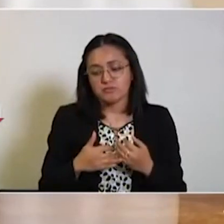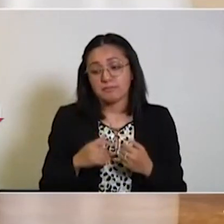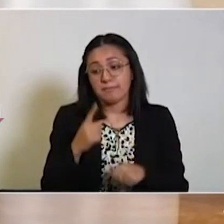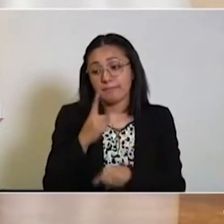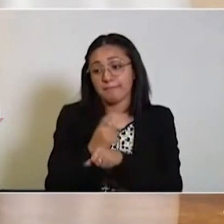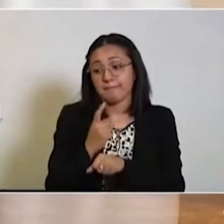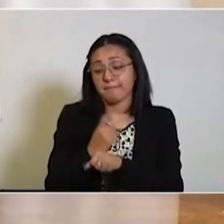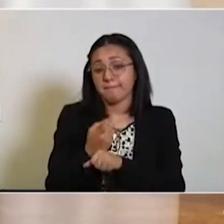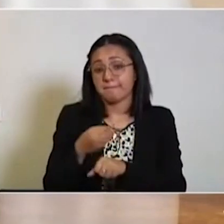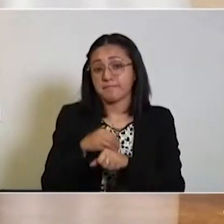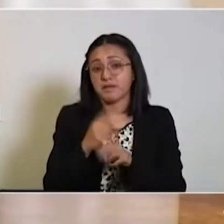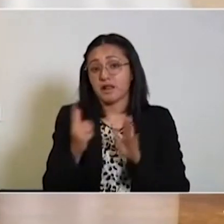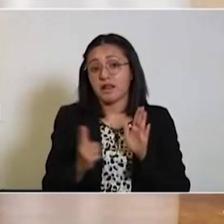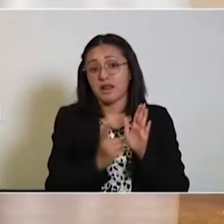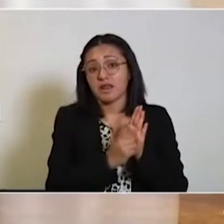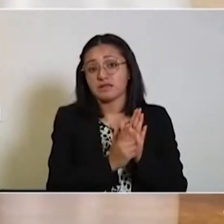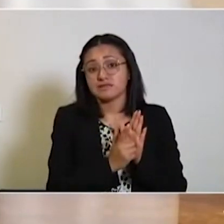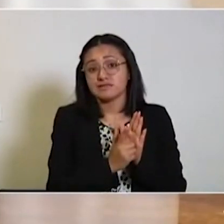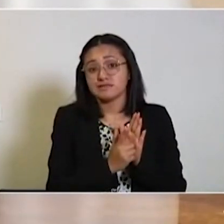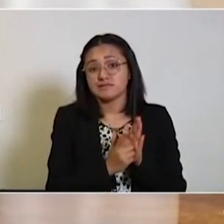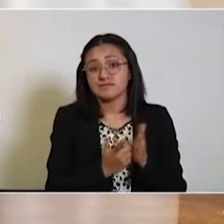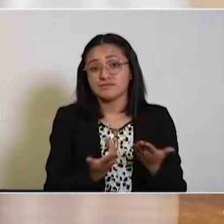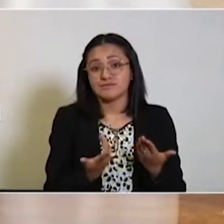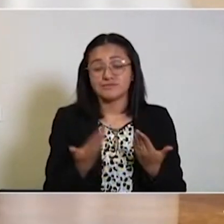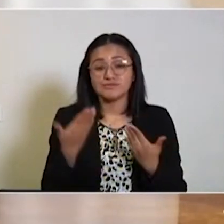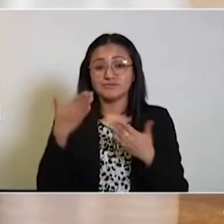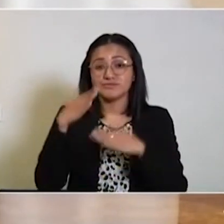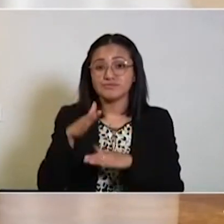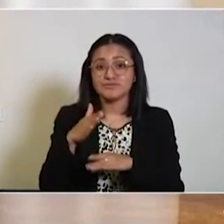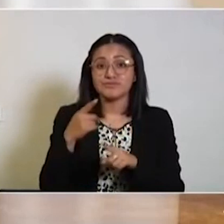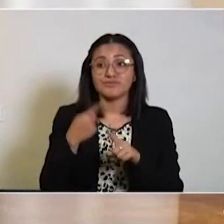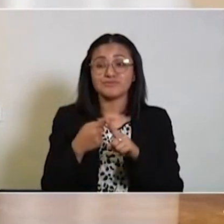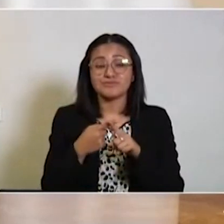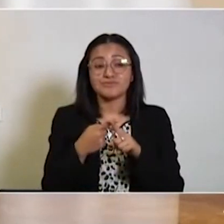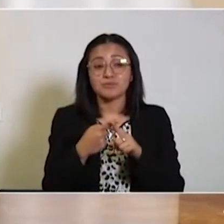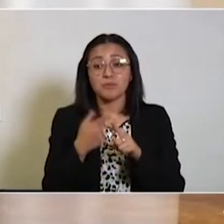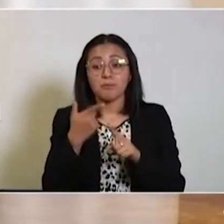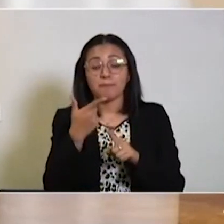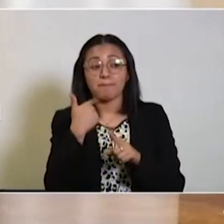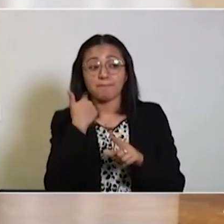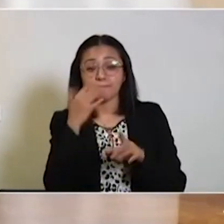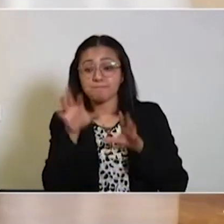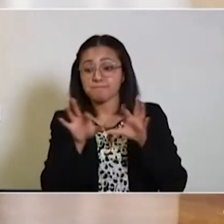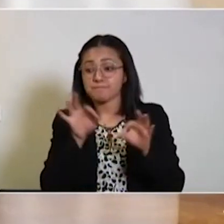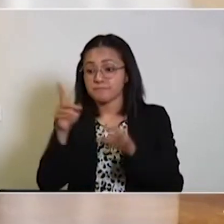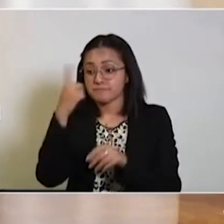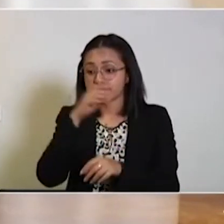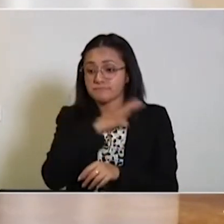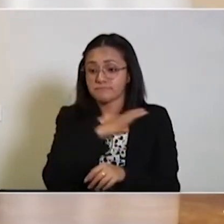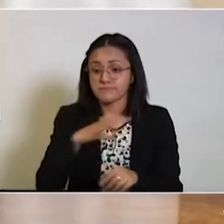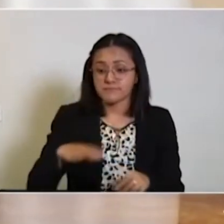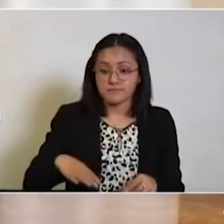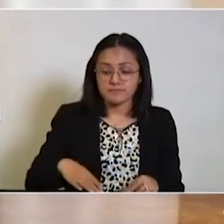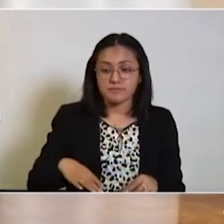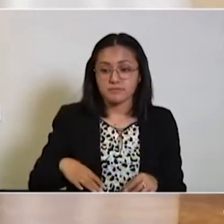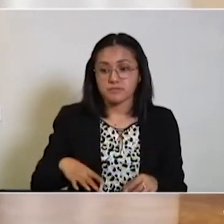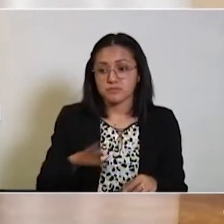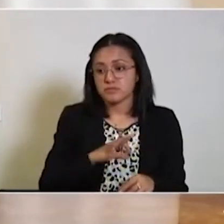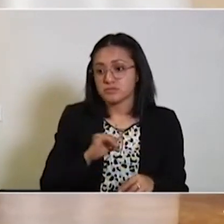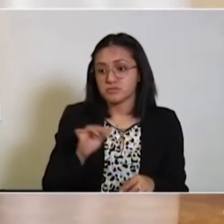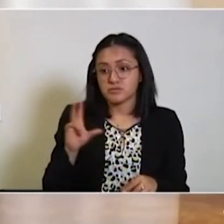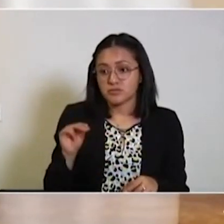ley respecto de aspiraciones políticas que no sean viables.